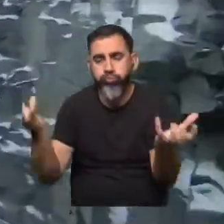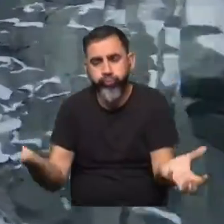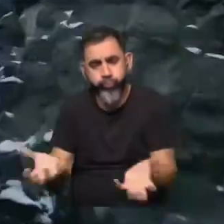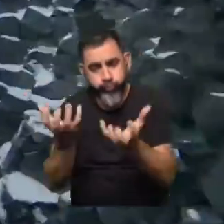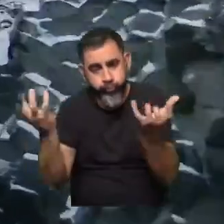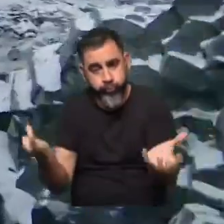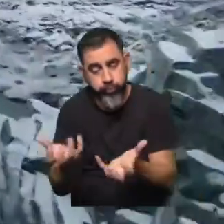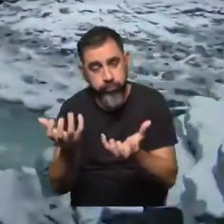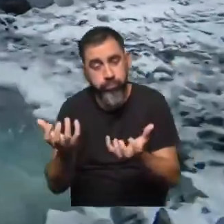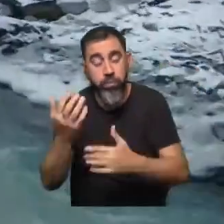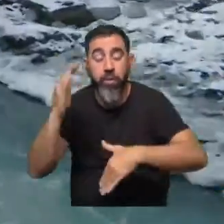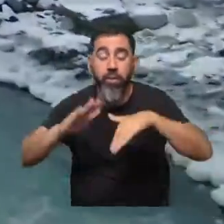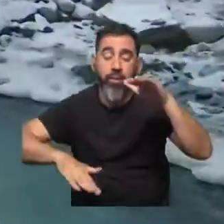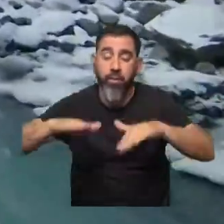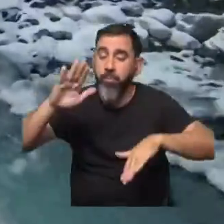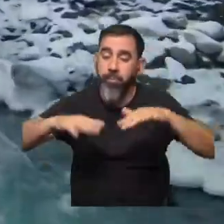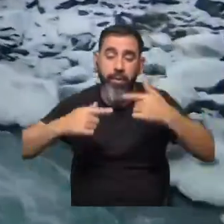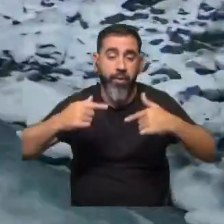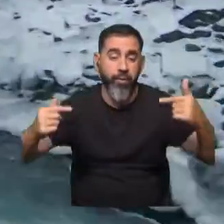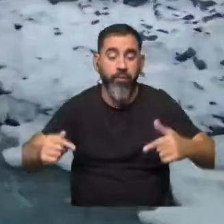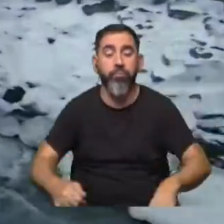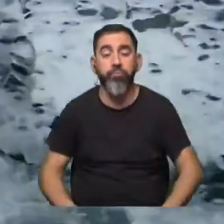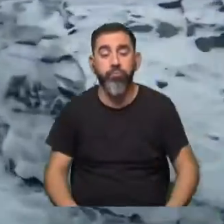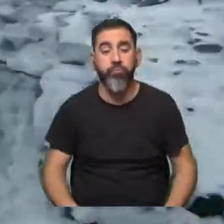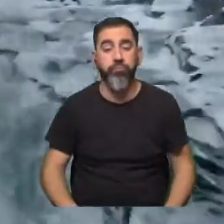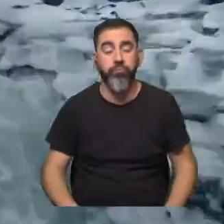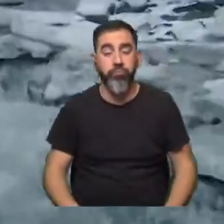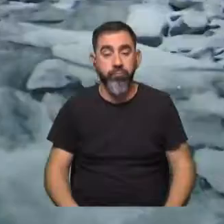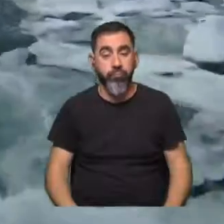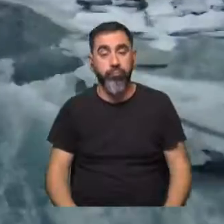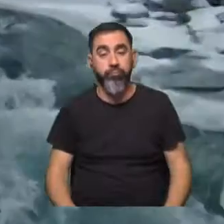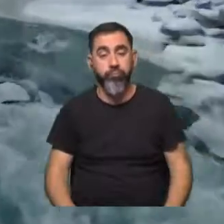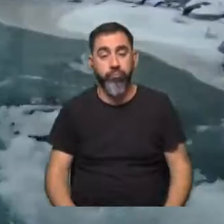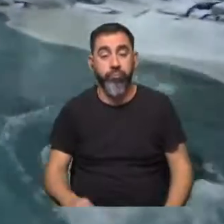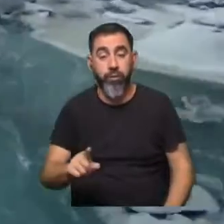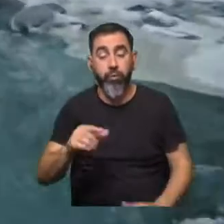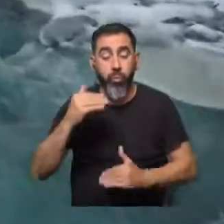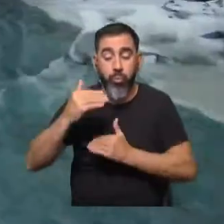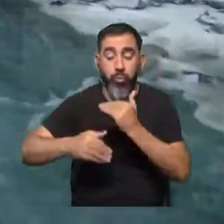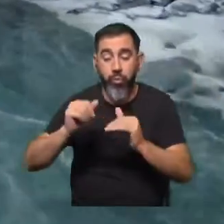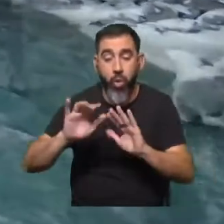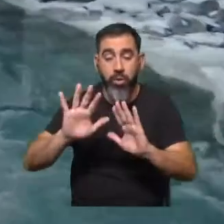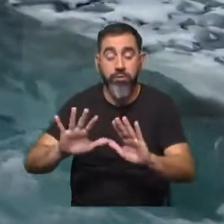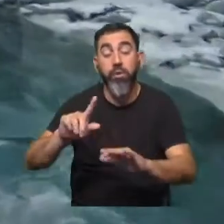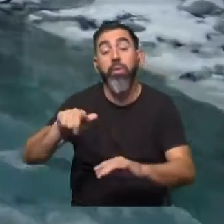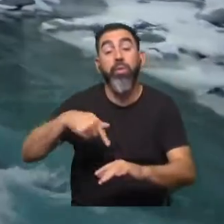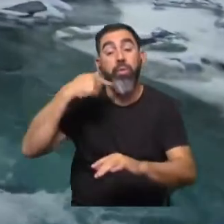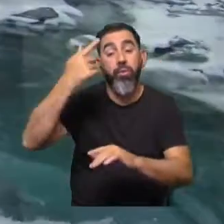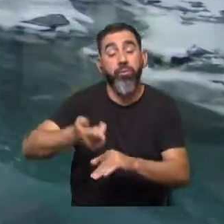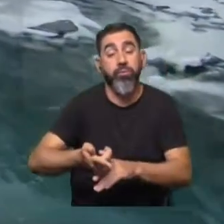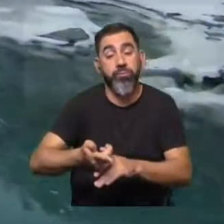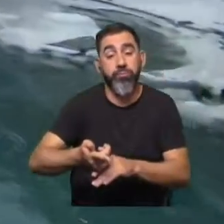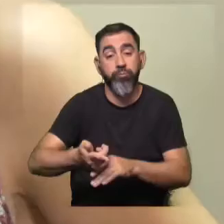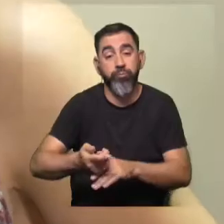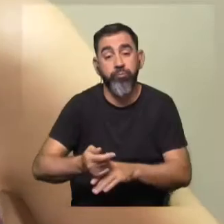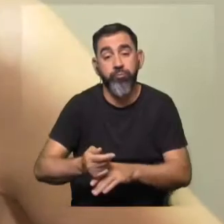calientes. Estas diferentes formas de procesos son así. Y luego lo que